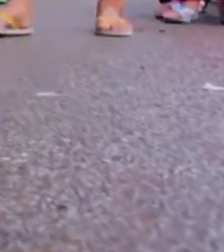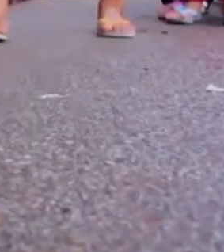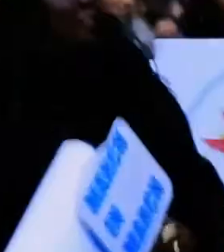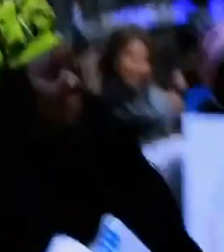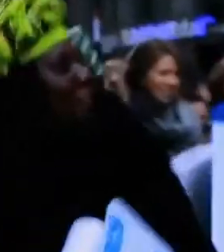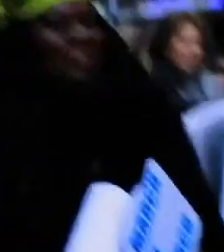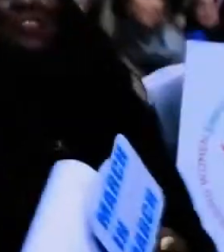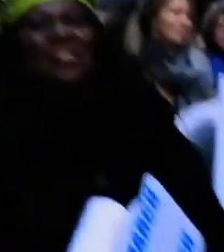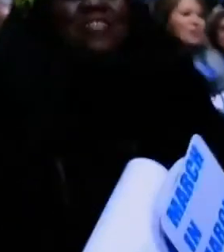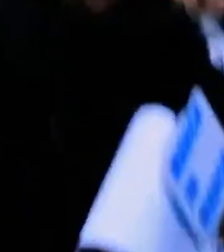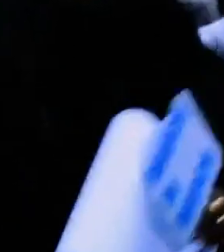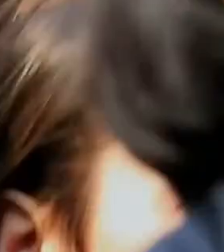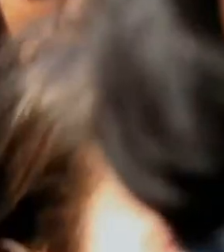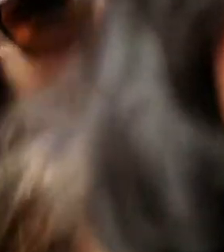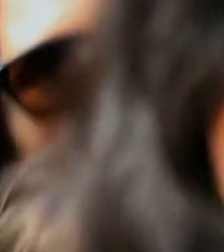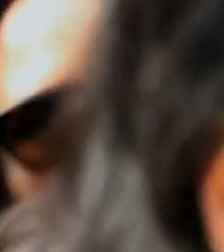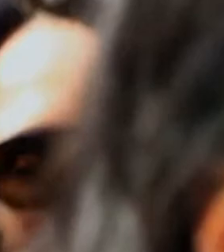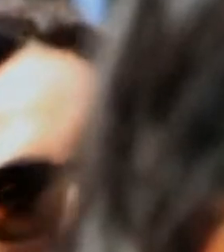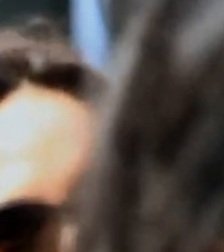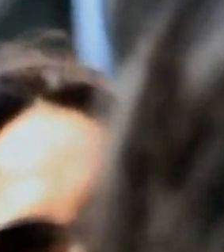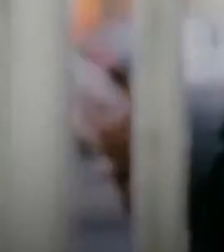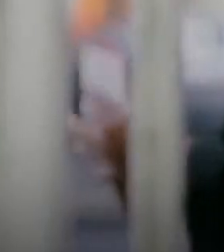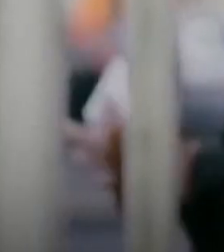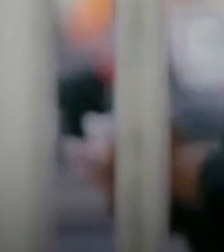¿Qué define a una generación?